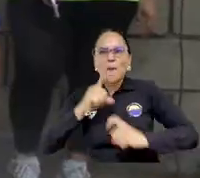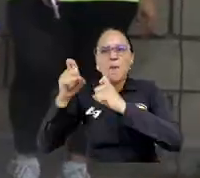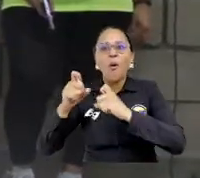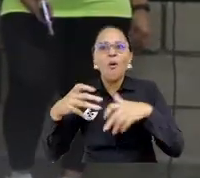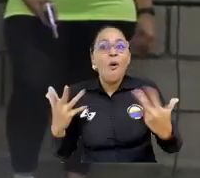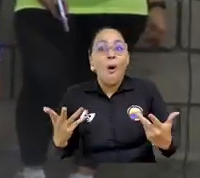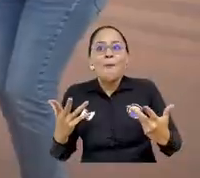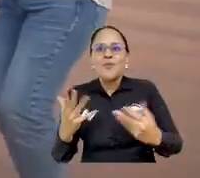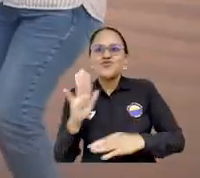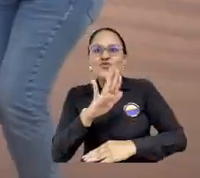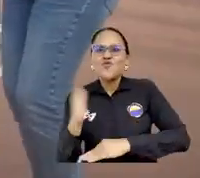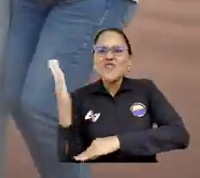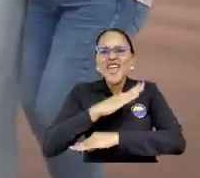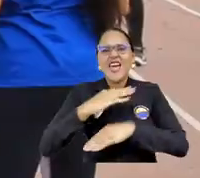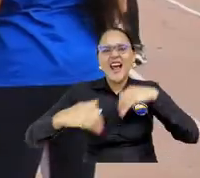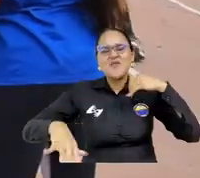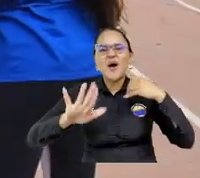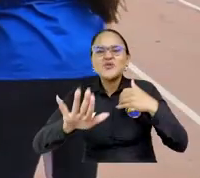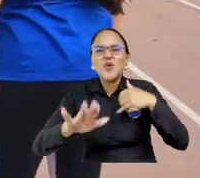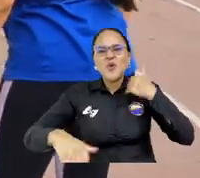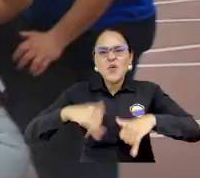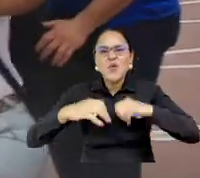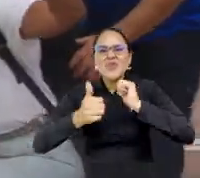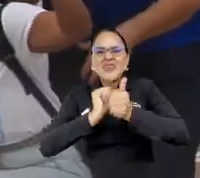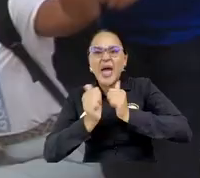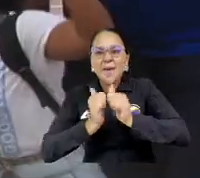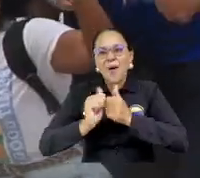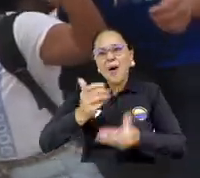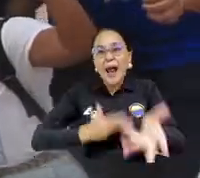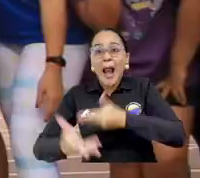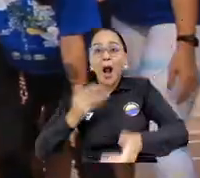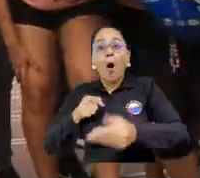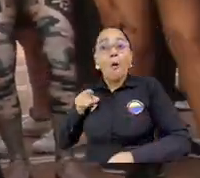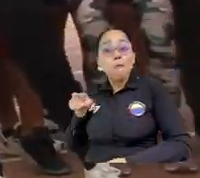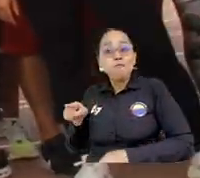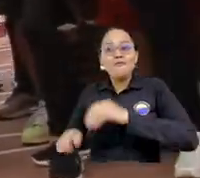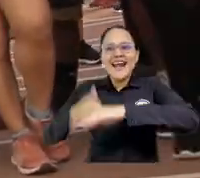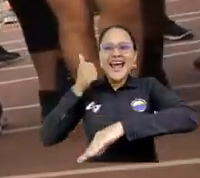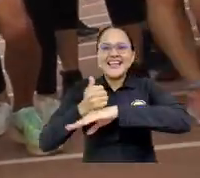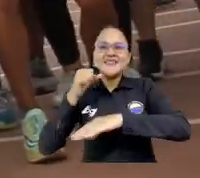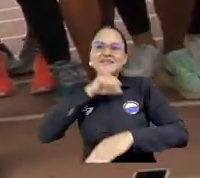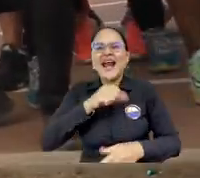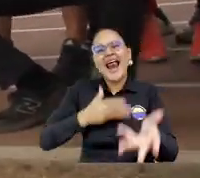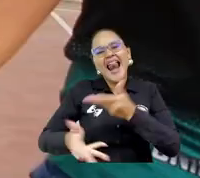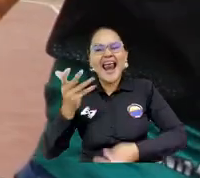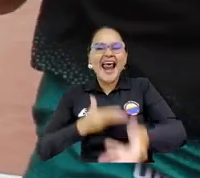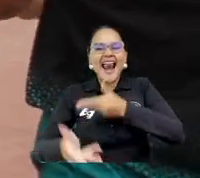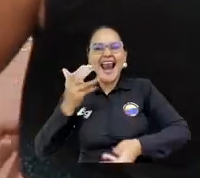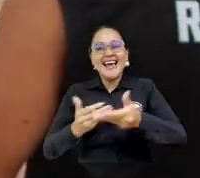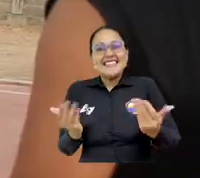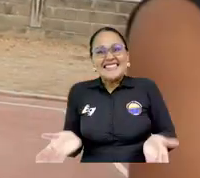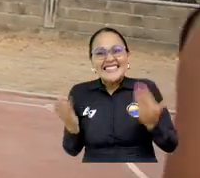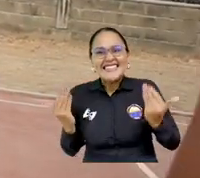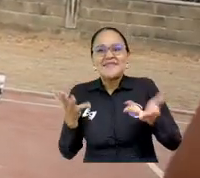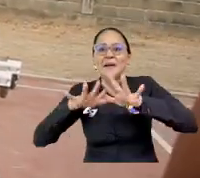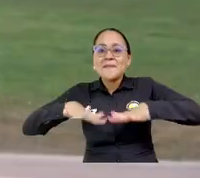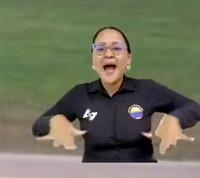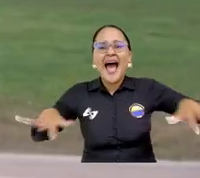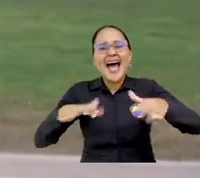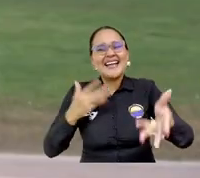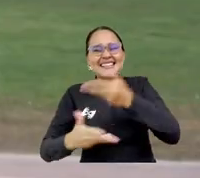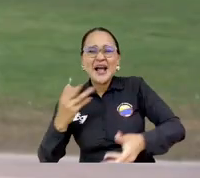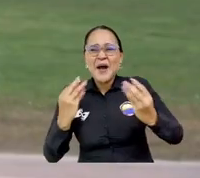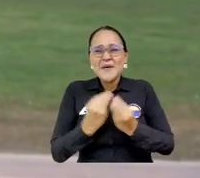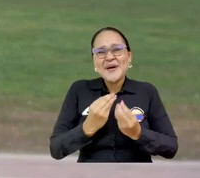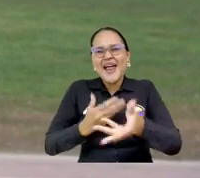jornada deportiva donde el rector Pablo Vera Salazar acompañó y animó a sus colegas. Un espacio de mucha emoción, de